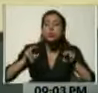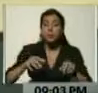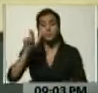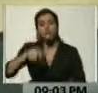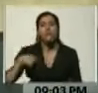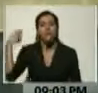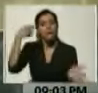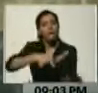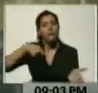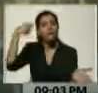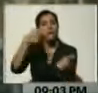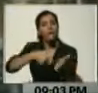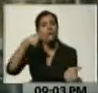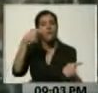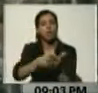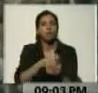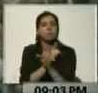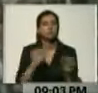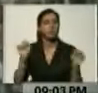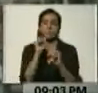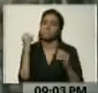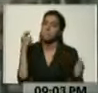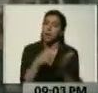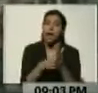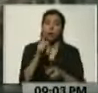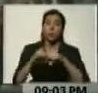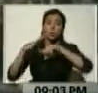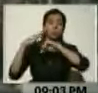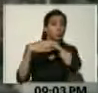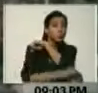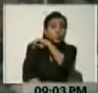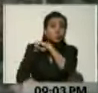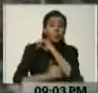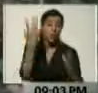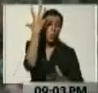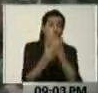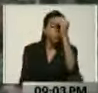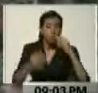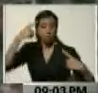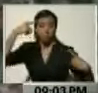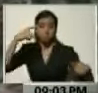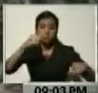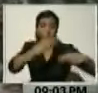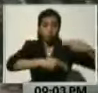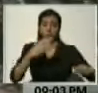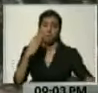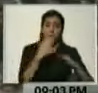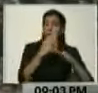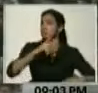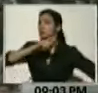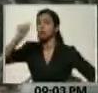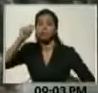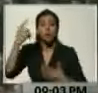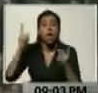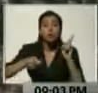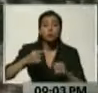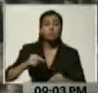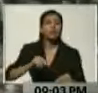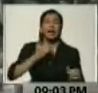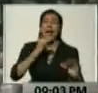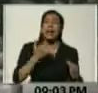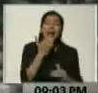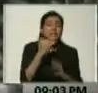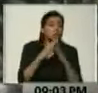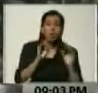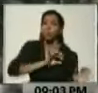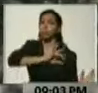Y algunos se fueron del país con la cabulla en la pata, se llevaron los reales, y allá están en Estados Unidos casi todos acusándome a mí de